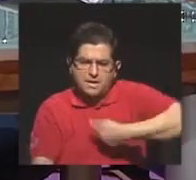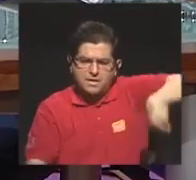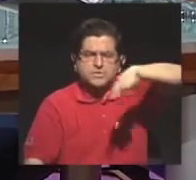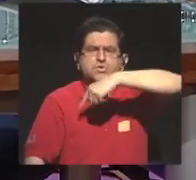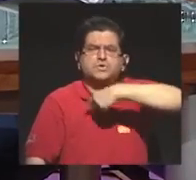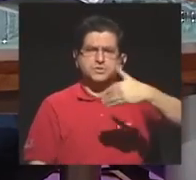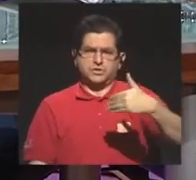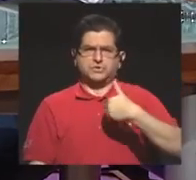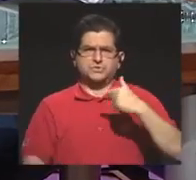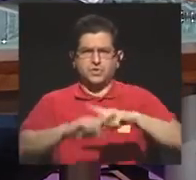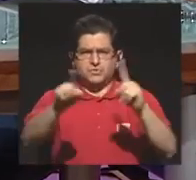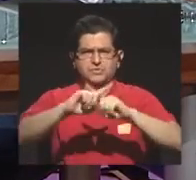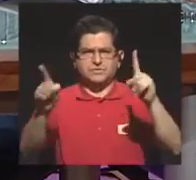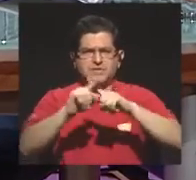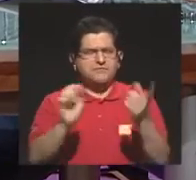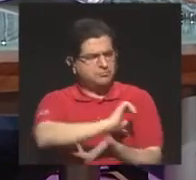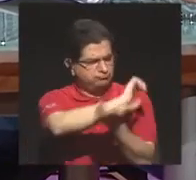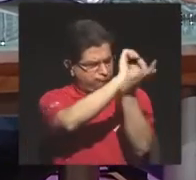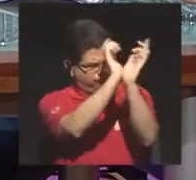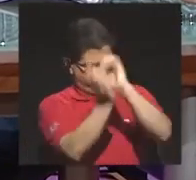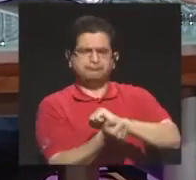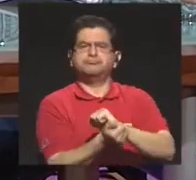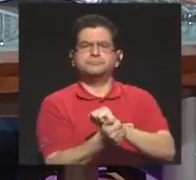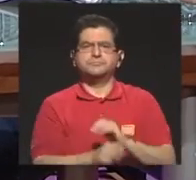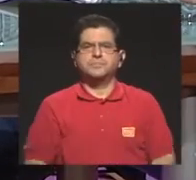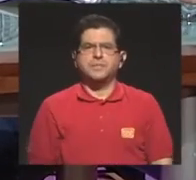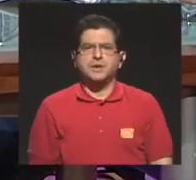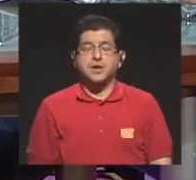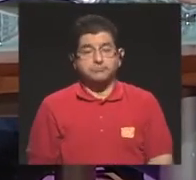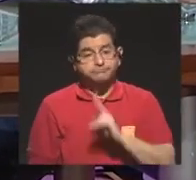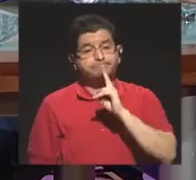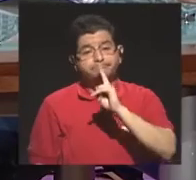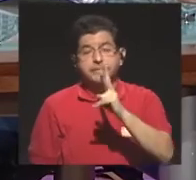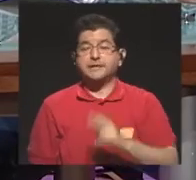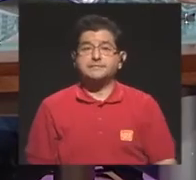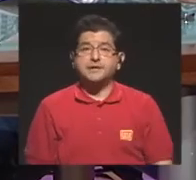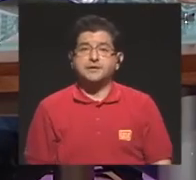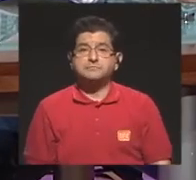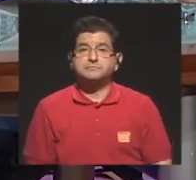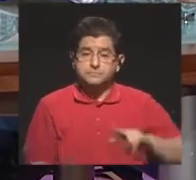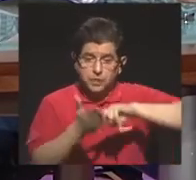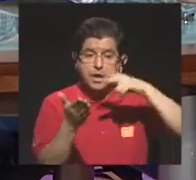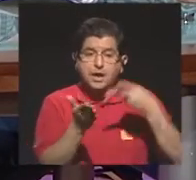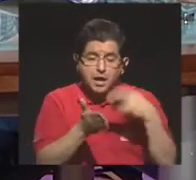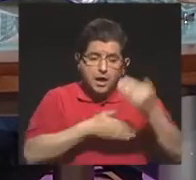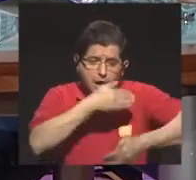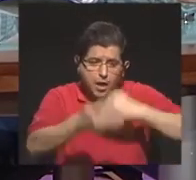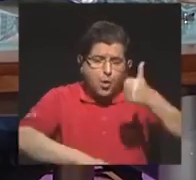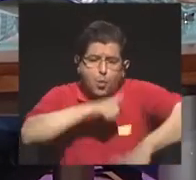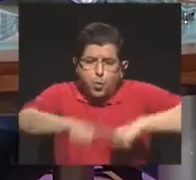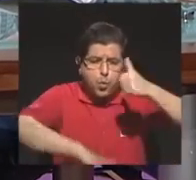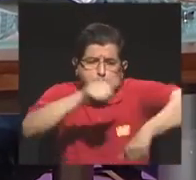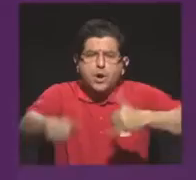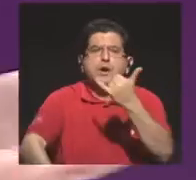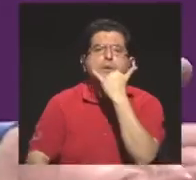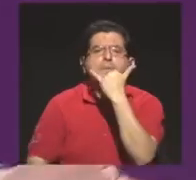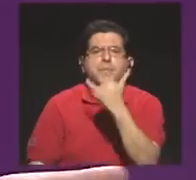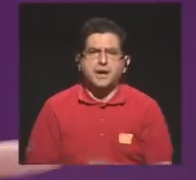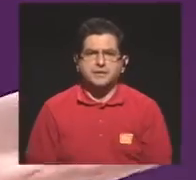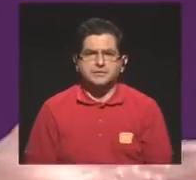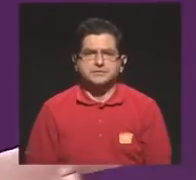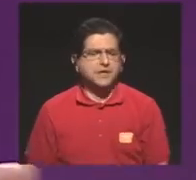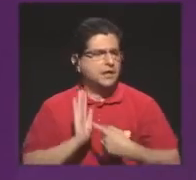venido generando muchísimas transformaciones. Si bien es cierto, se ha generado todo un proceso de lucha, ¿qué pasa? Que no lo